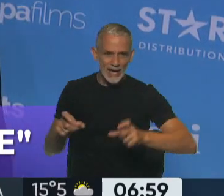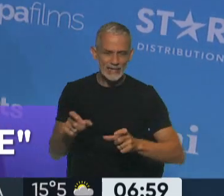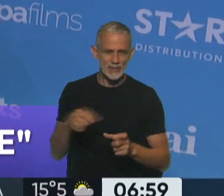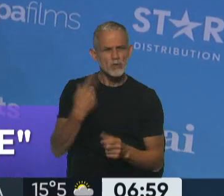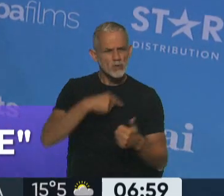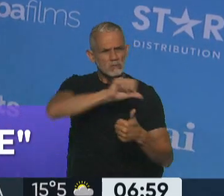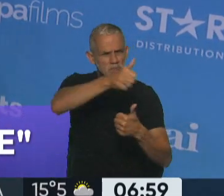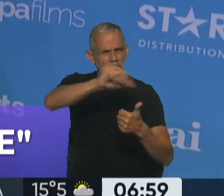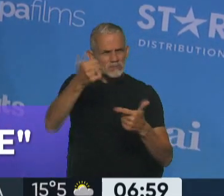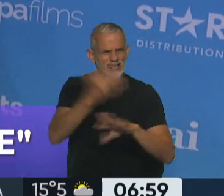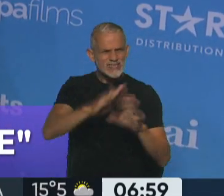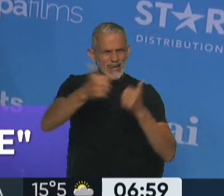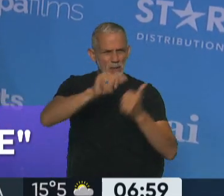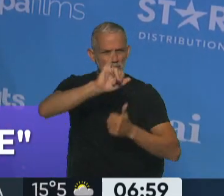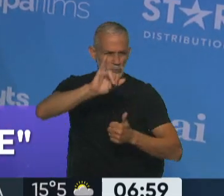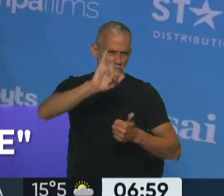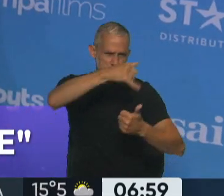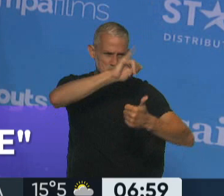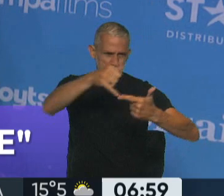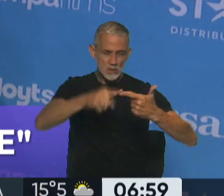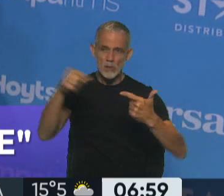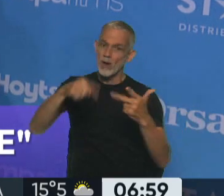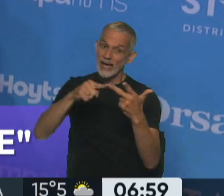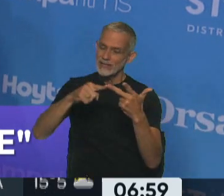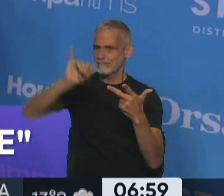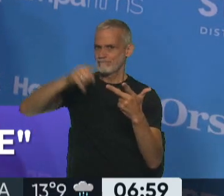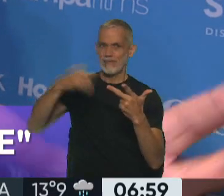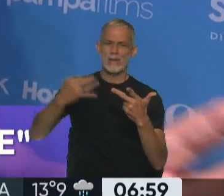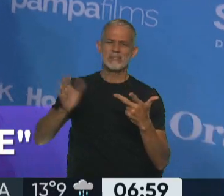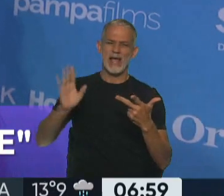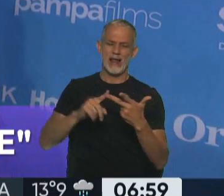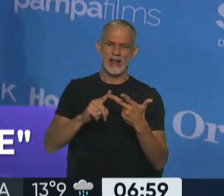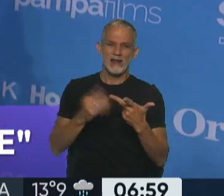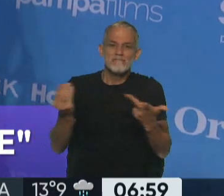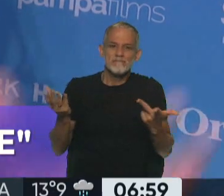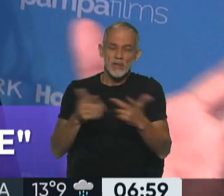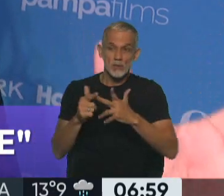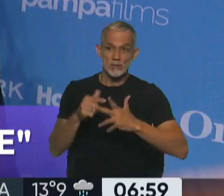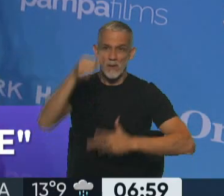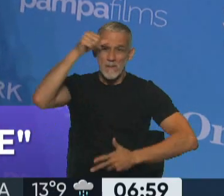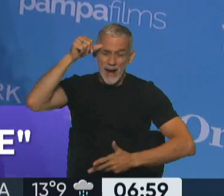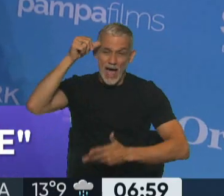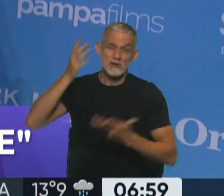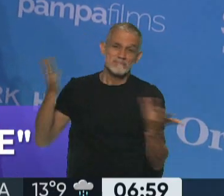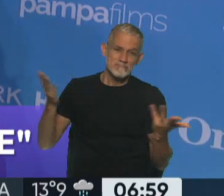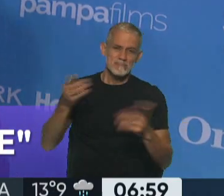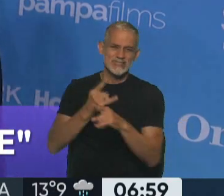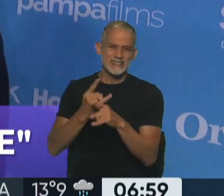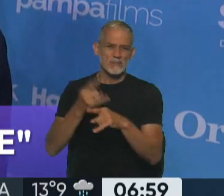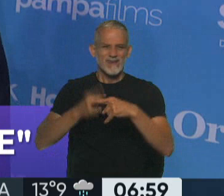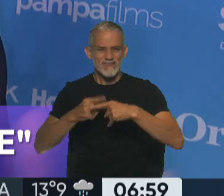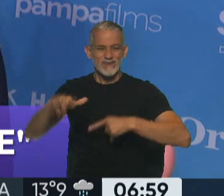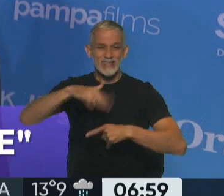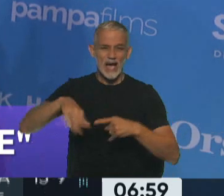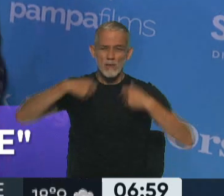ganado otros mundiales, pero esto fue algo muy especial. No solo por haber sido en el verano, que siempre festejábamos con